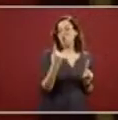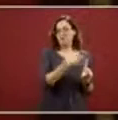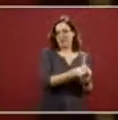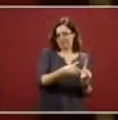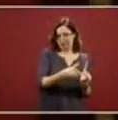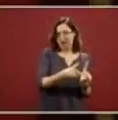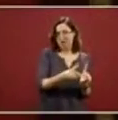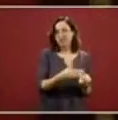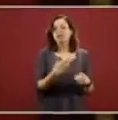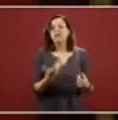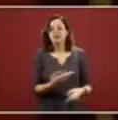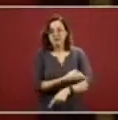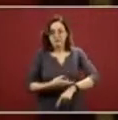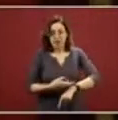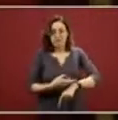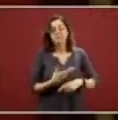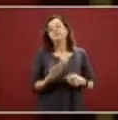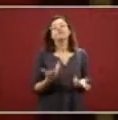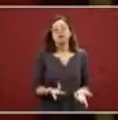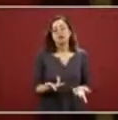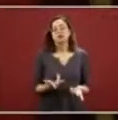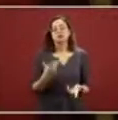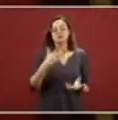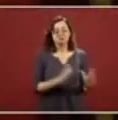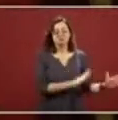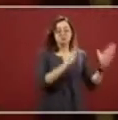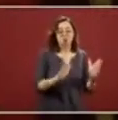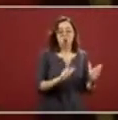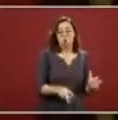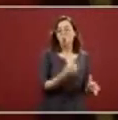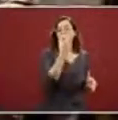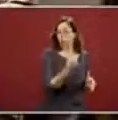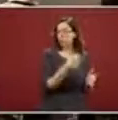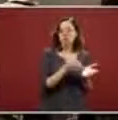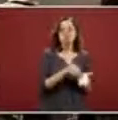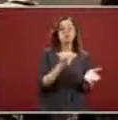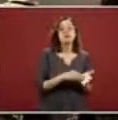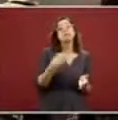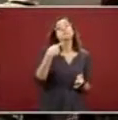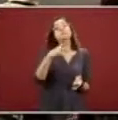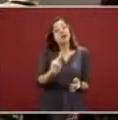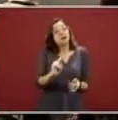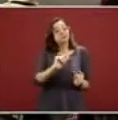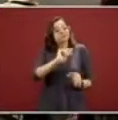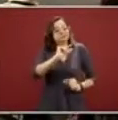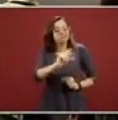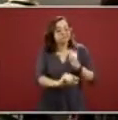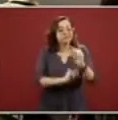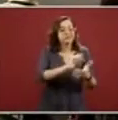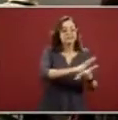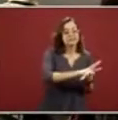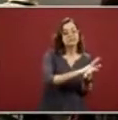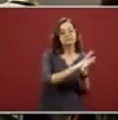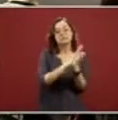pero lógicamente siempre ya pensando que estamos en un proceso de transición, porque en la medida, como ustedes han visto, que se incrementan